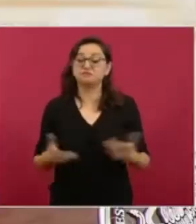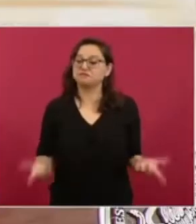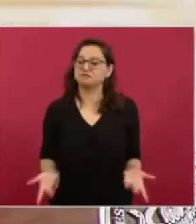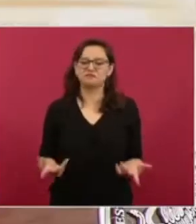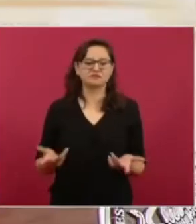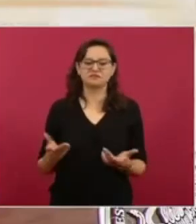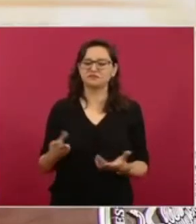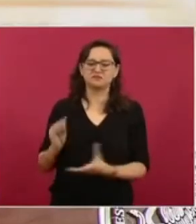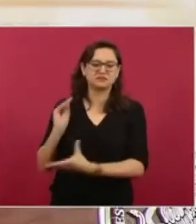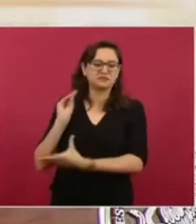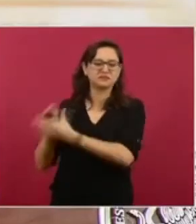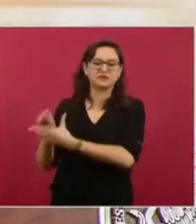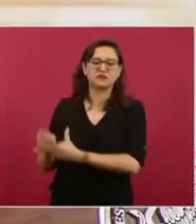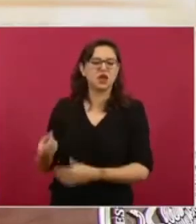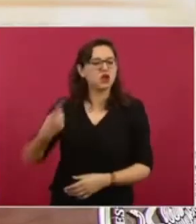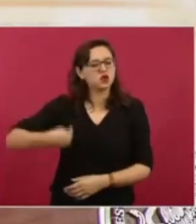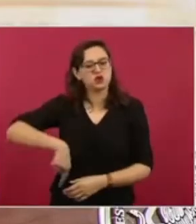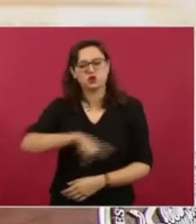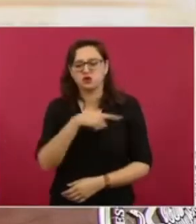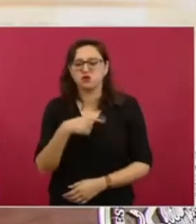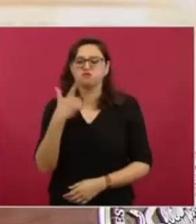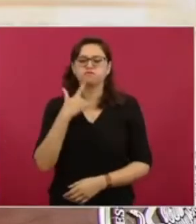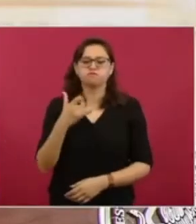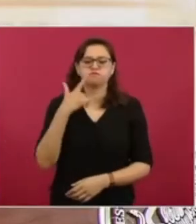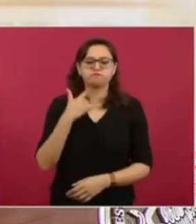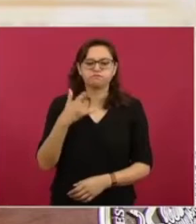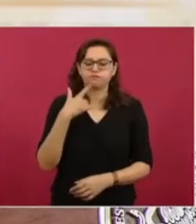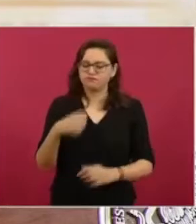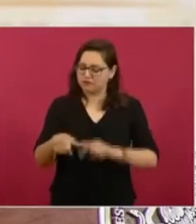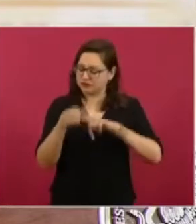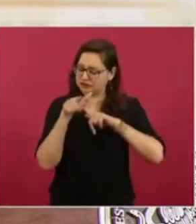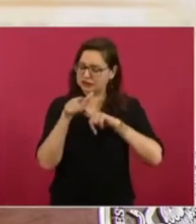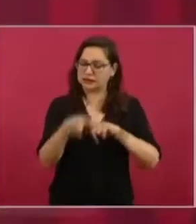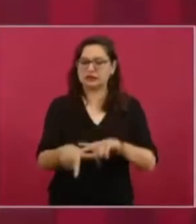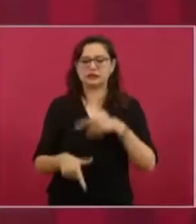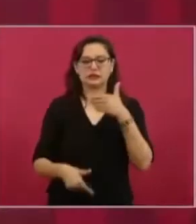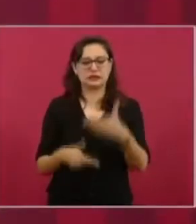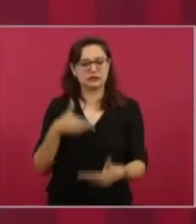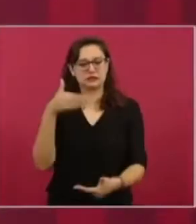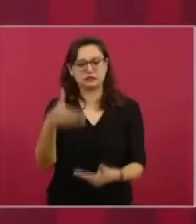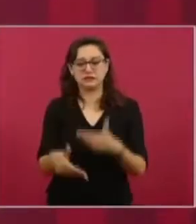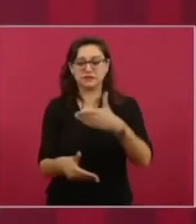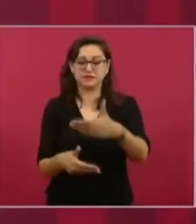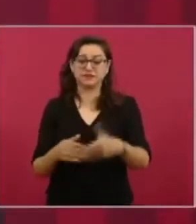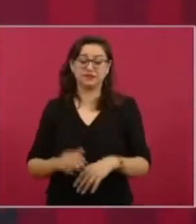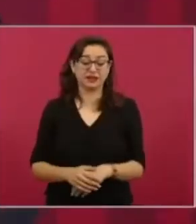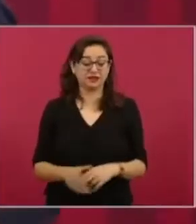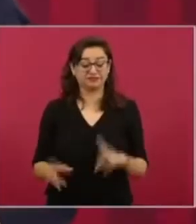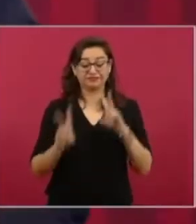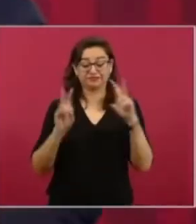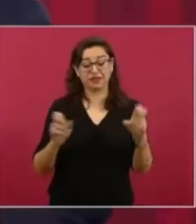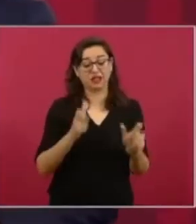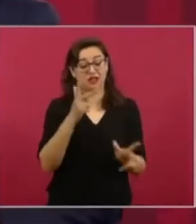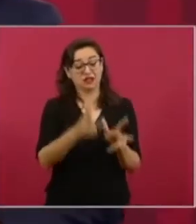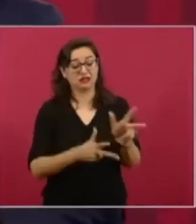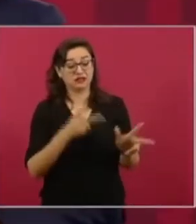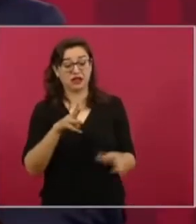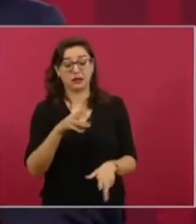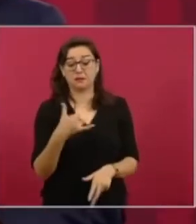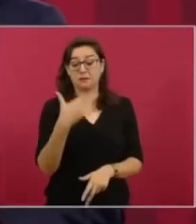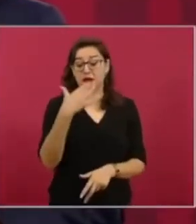seguir adelante. En lo del Tren Maya es muy claro que la gente apoya